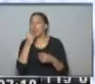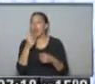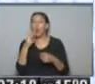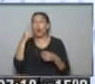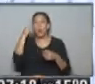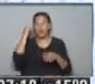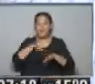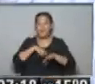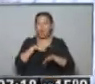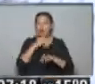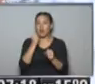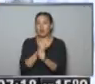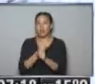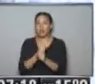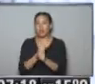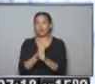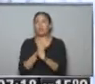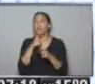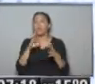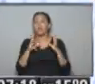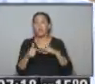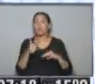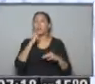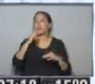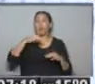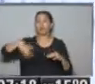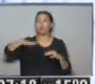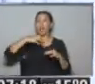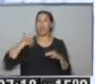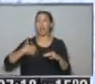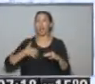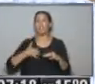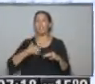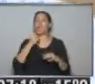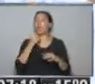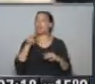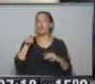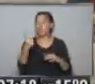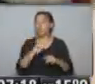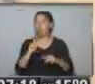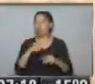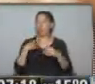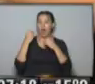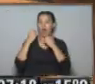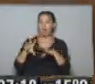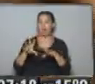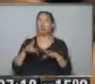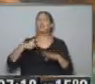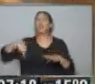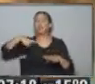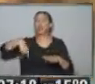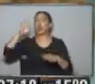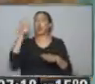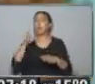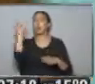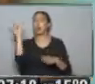Conmovedor. Es la manera de decirle a nuestro pueblo que no están solos, que no los vamos a abandonar, que el resto del país está